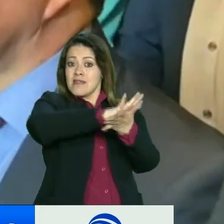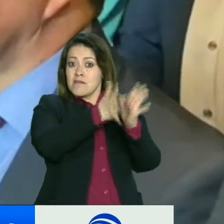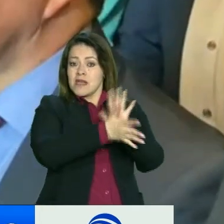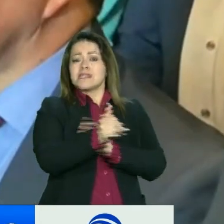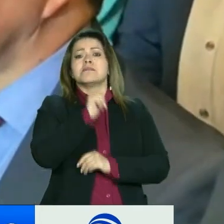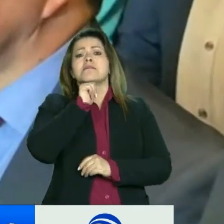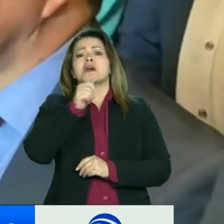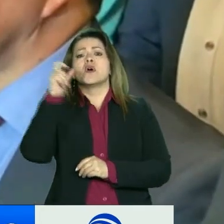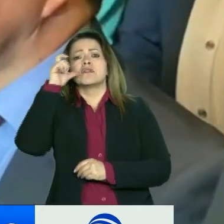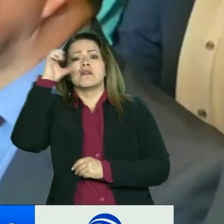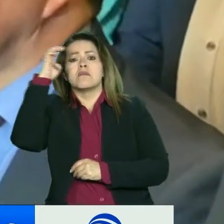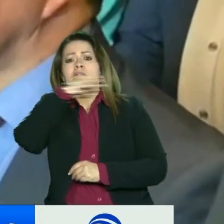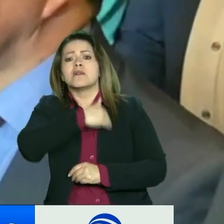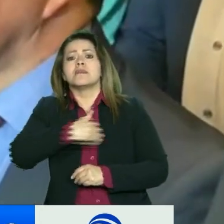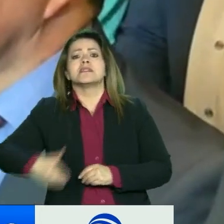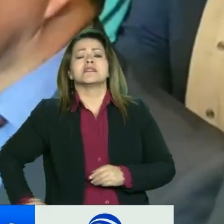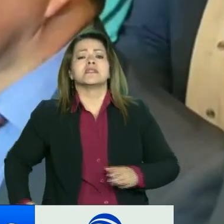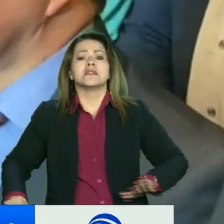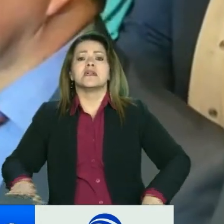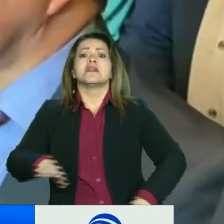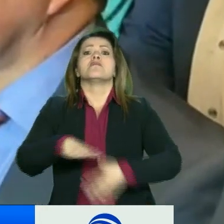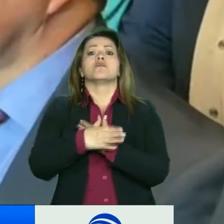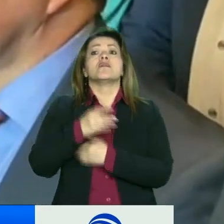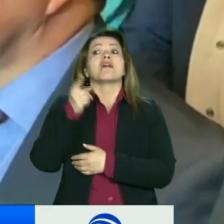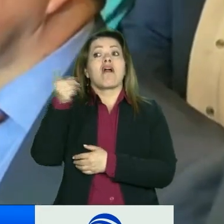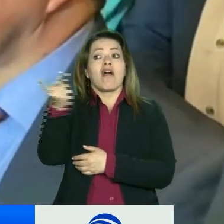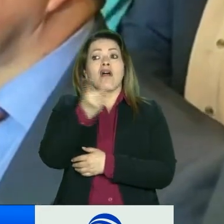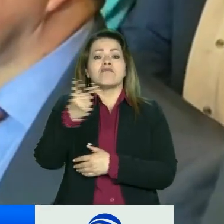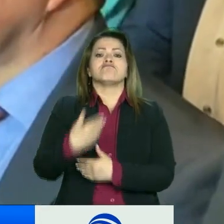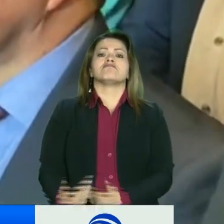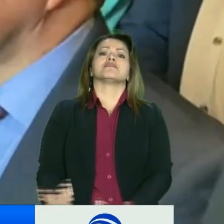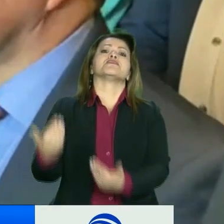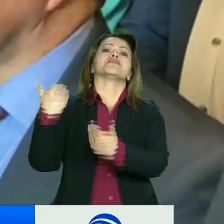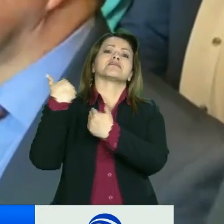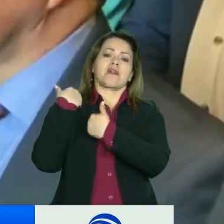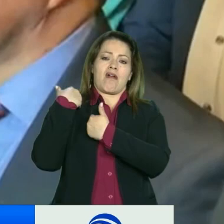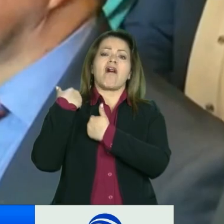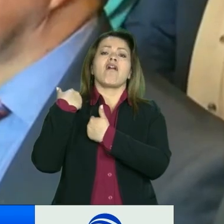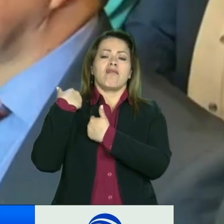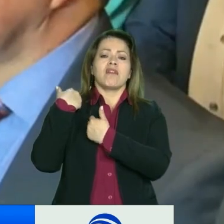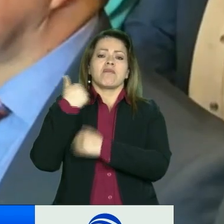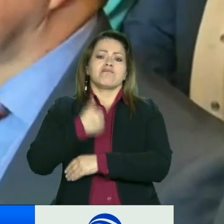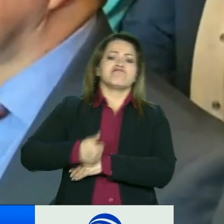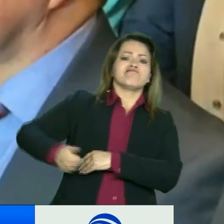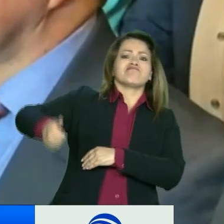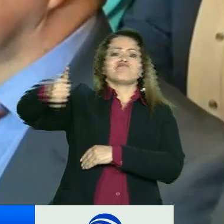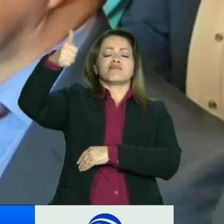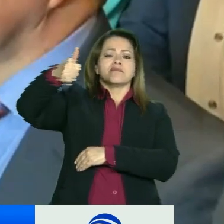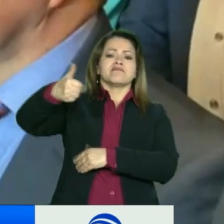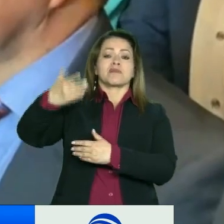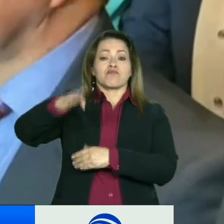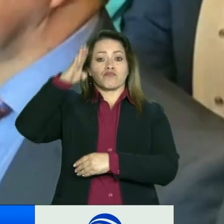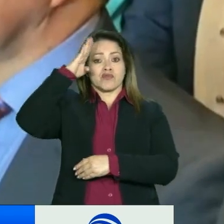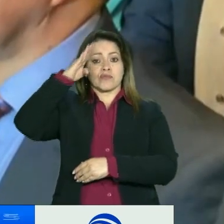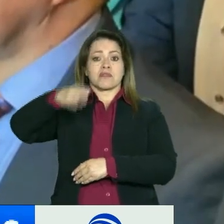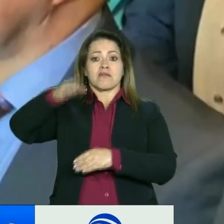de la República, es el directamente responsable como comandante supremo de las Fuerzas Armadas y de Policía.